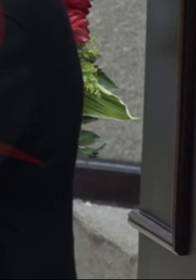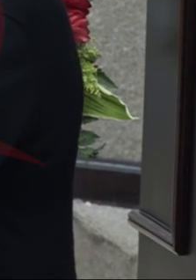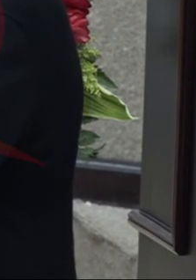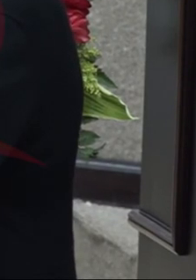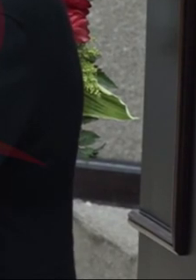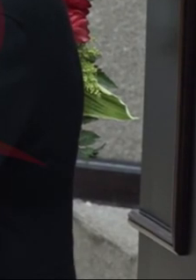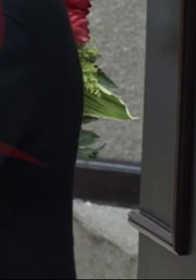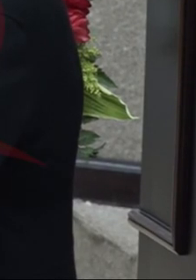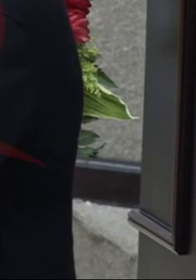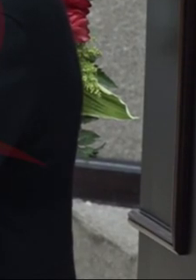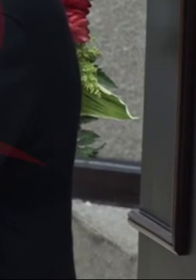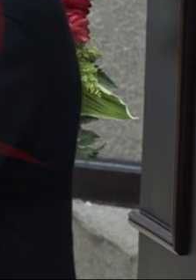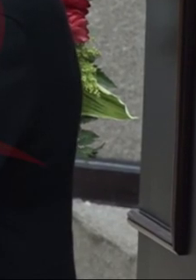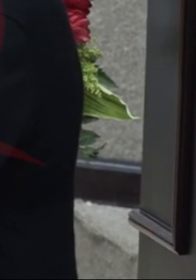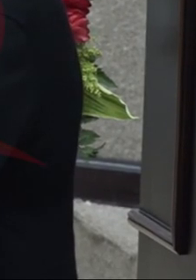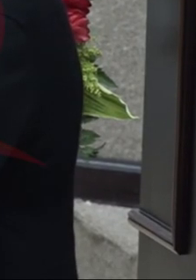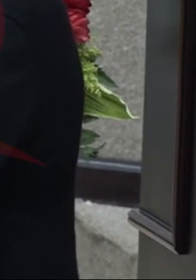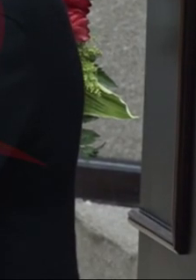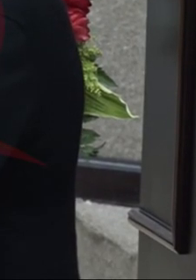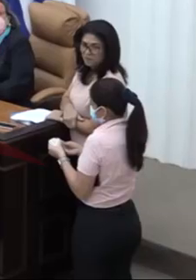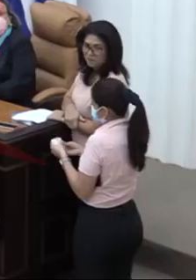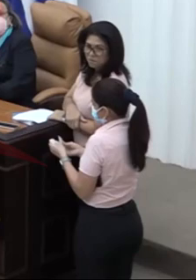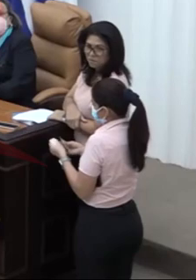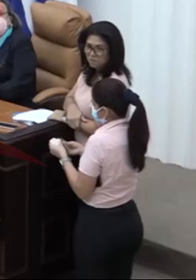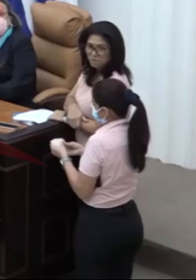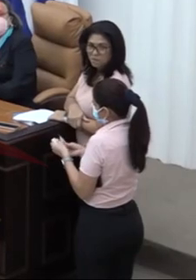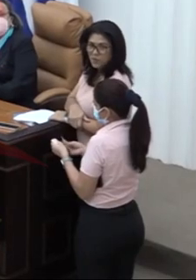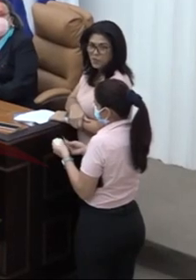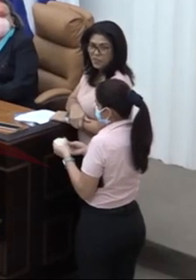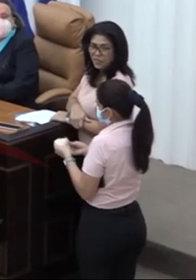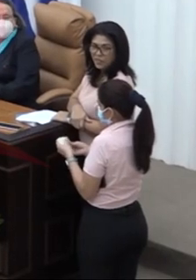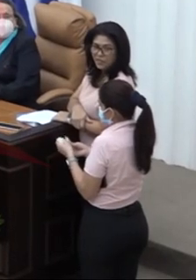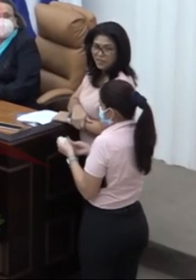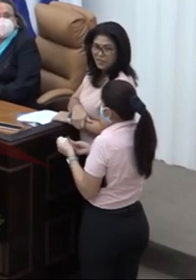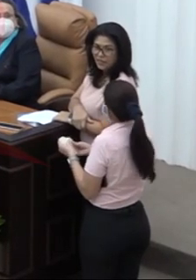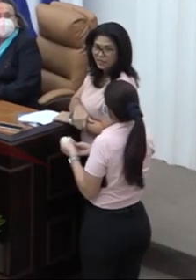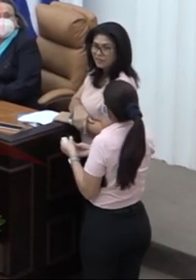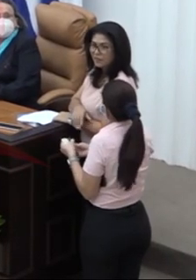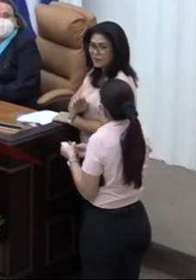El diario es el libro del minuto. Noticias 12, Darlene Téllez.